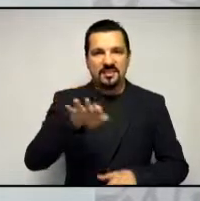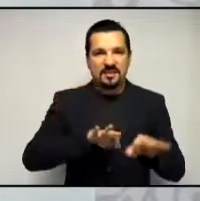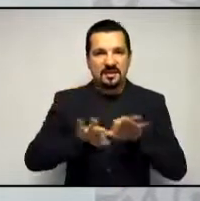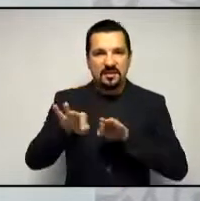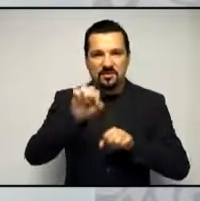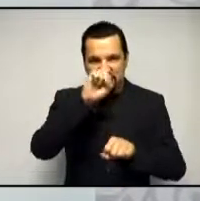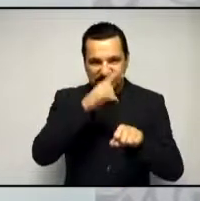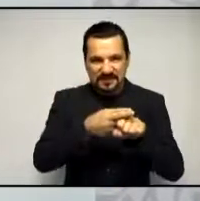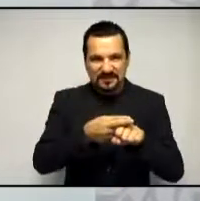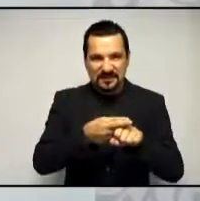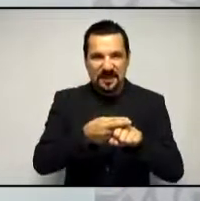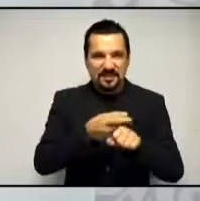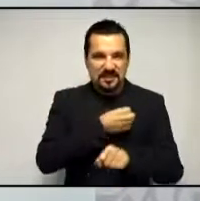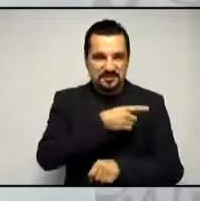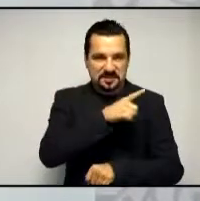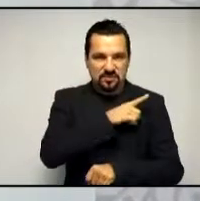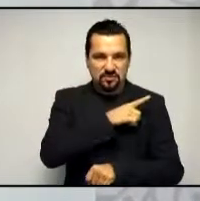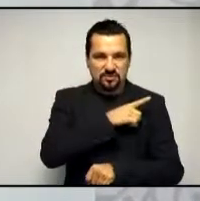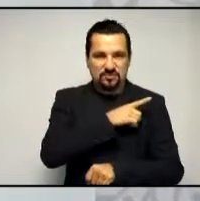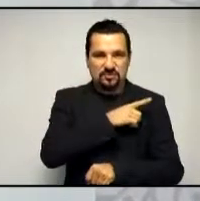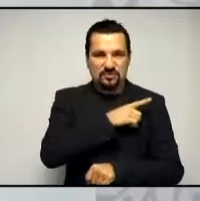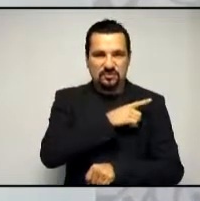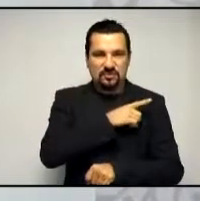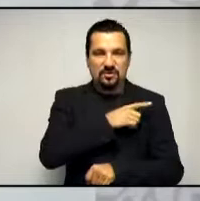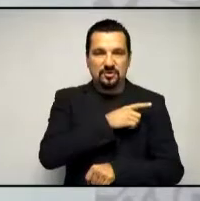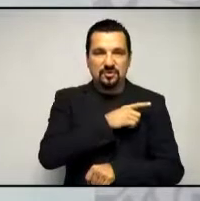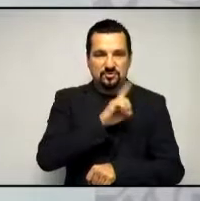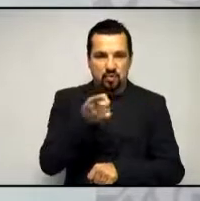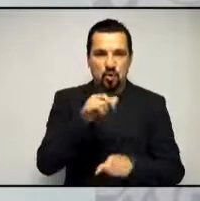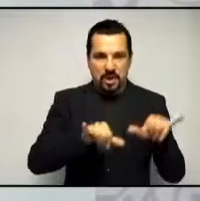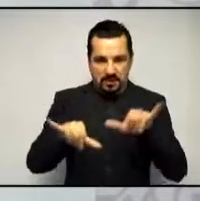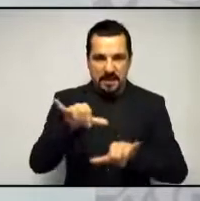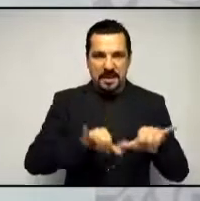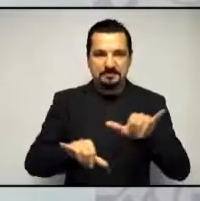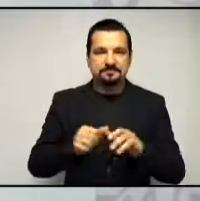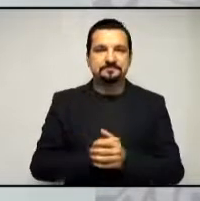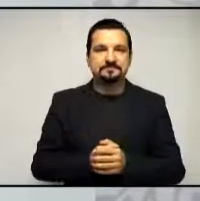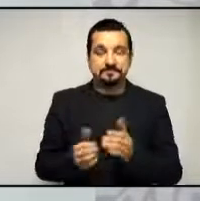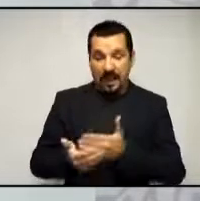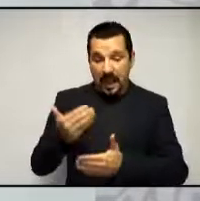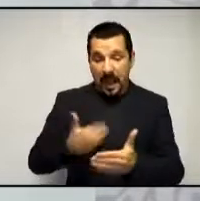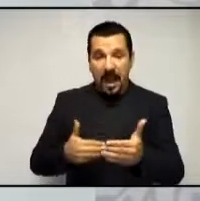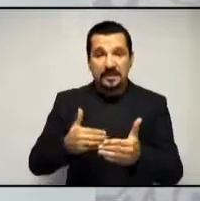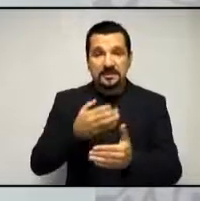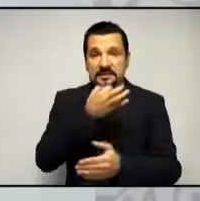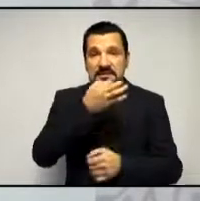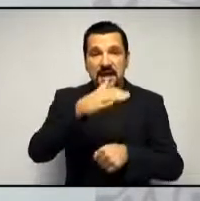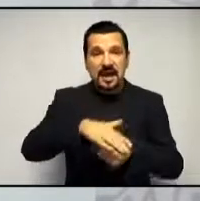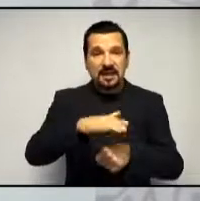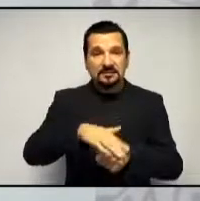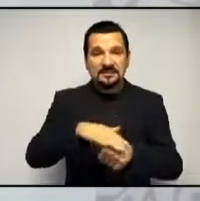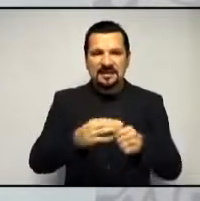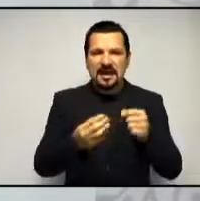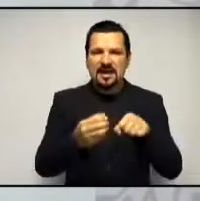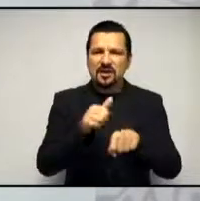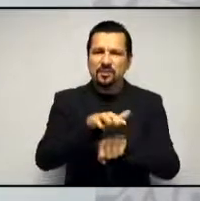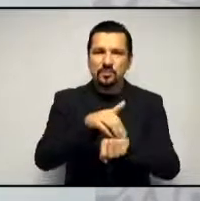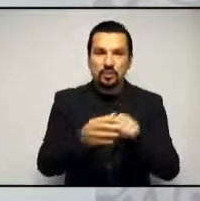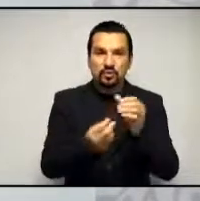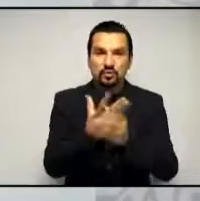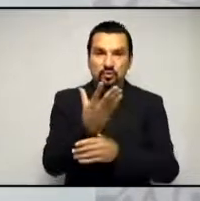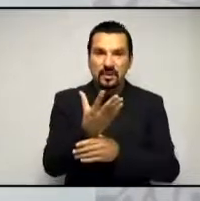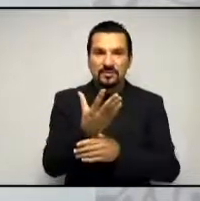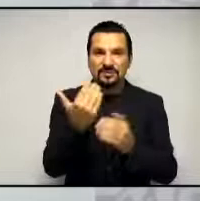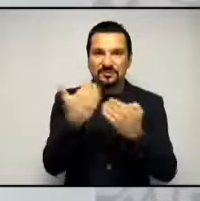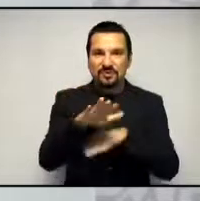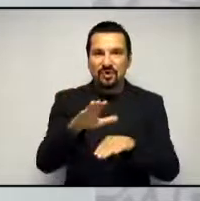secretaría de salud antes de dar a conocer la actualización de kobe 19 en sonora